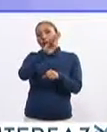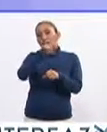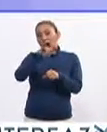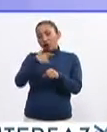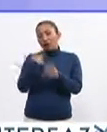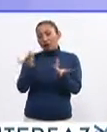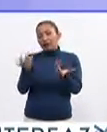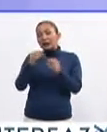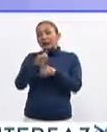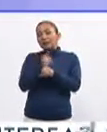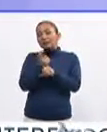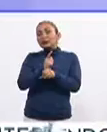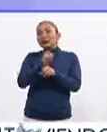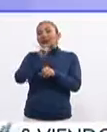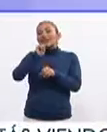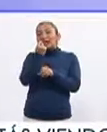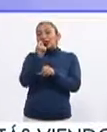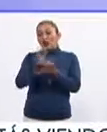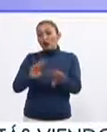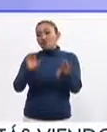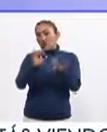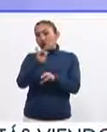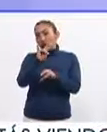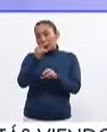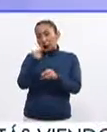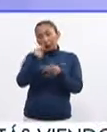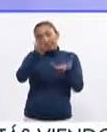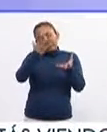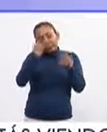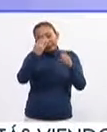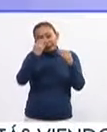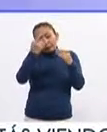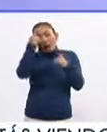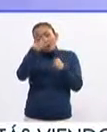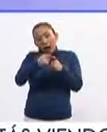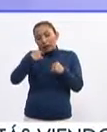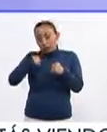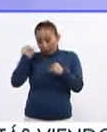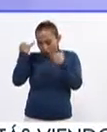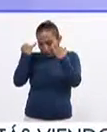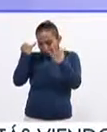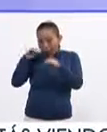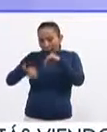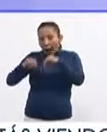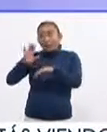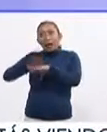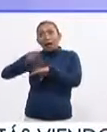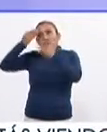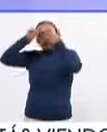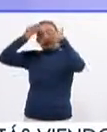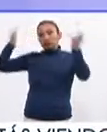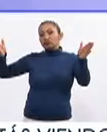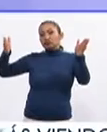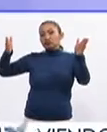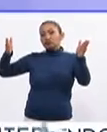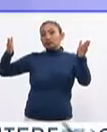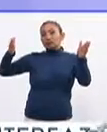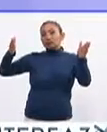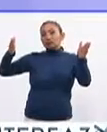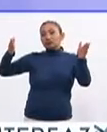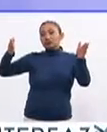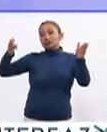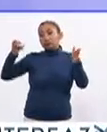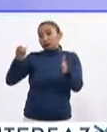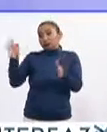carrera de técnico en informática me dieron todas estas herramientas para poder desarrollar y ampliar mi mente, porque